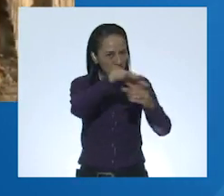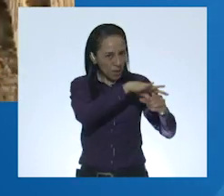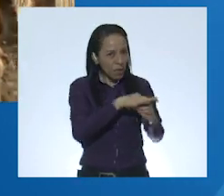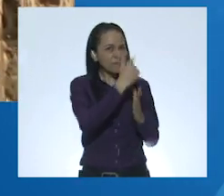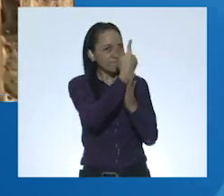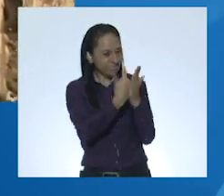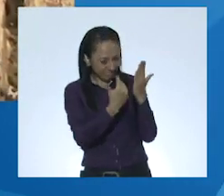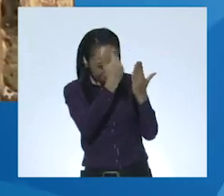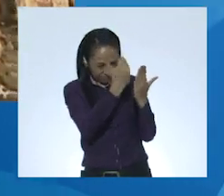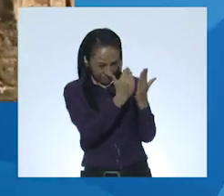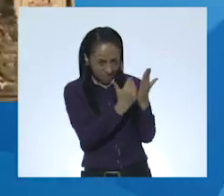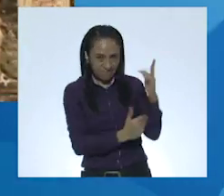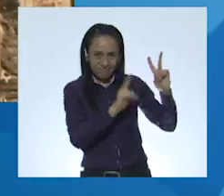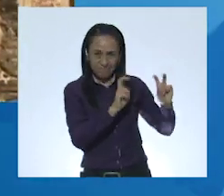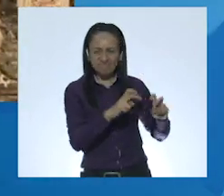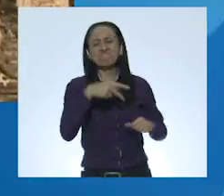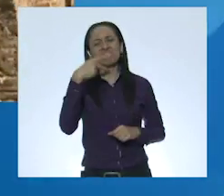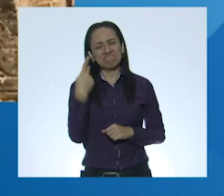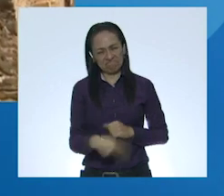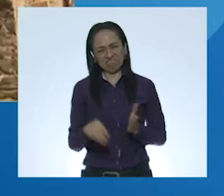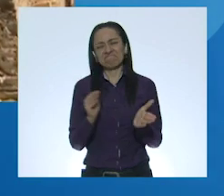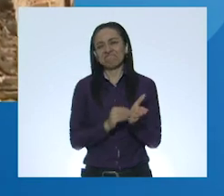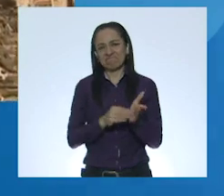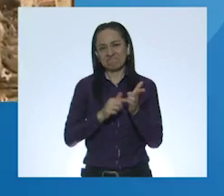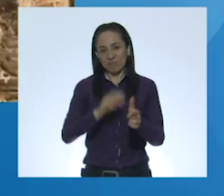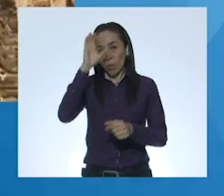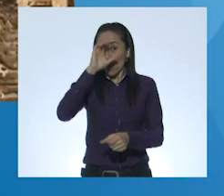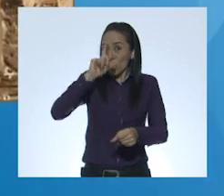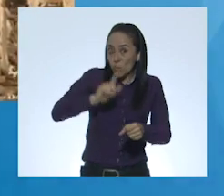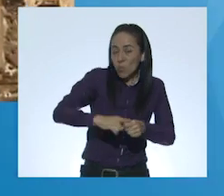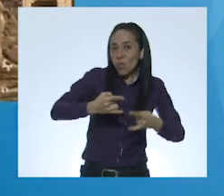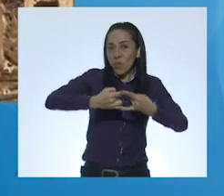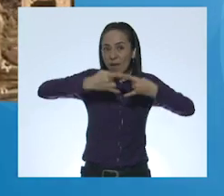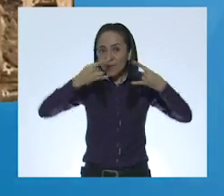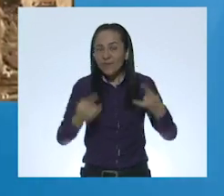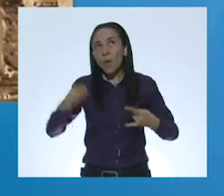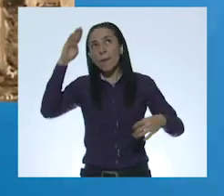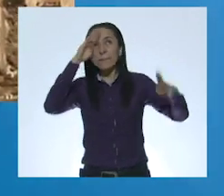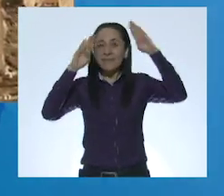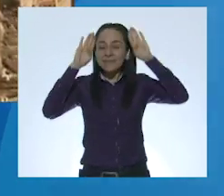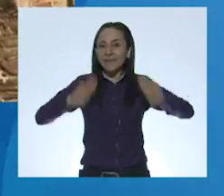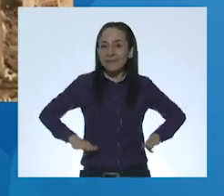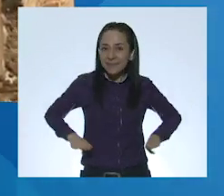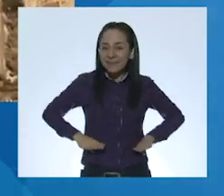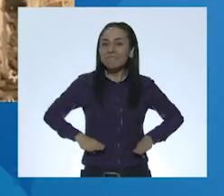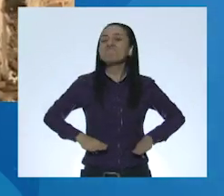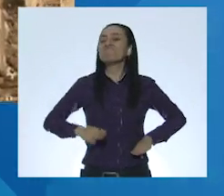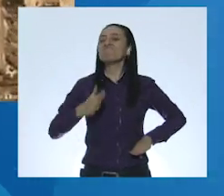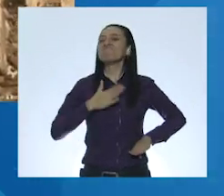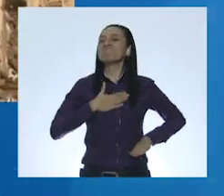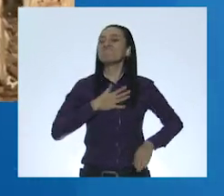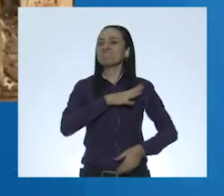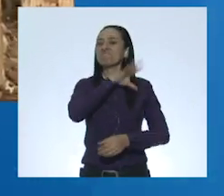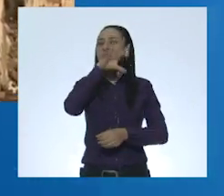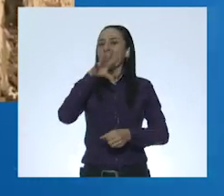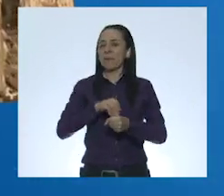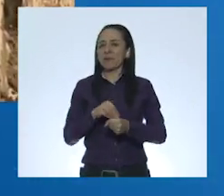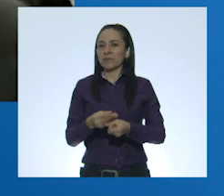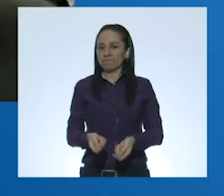parte de nuestra cultura, nuestra historia y nuestra manera de pensar. Nuestro listado está a punto de concluir. Hagamos un